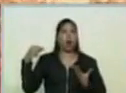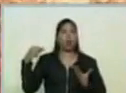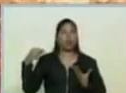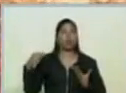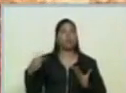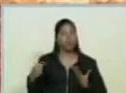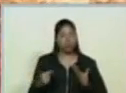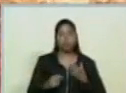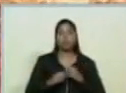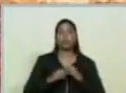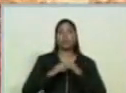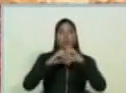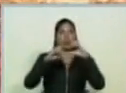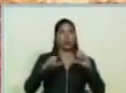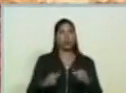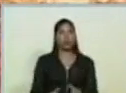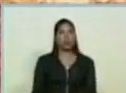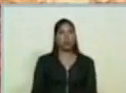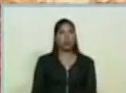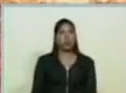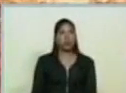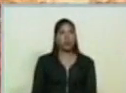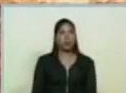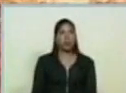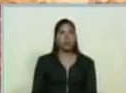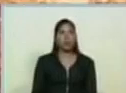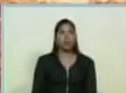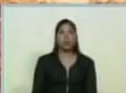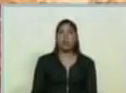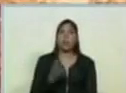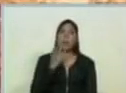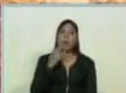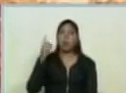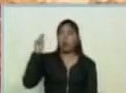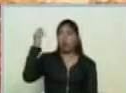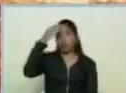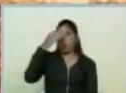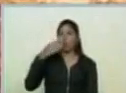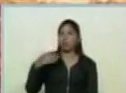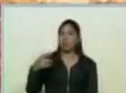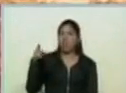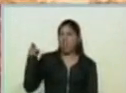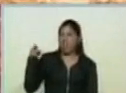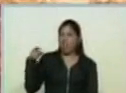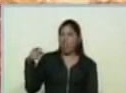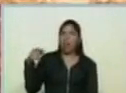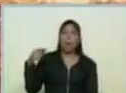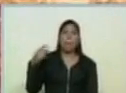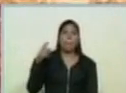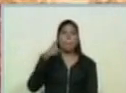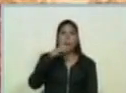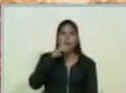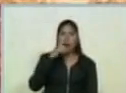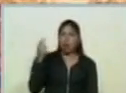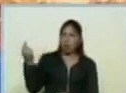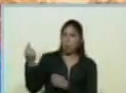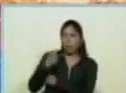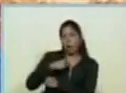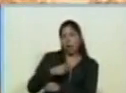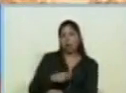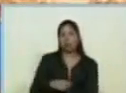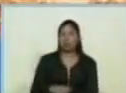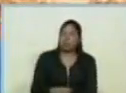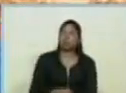dice, el dictador Nicolás Maduro, a mí lo que me sale es más fuerza, tengo que luchar más, tengo que luchar más. Me digo a mí mismo, ahora es que hay que